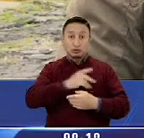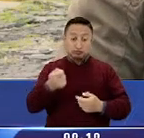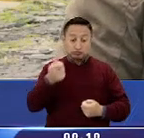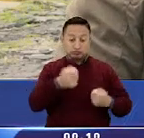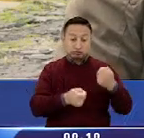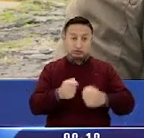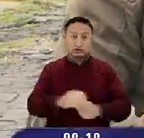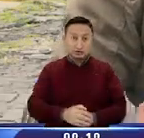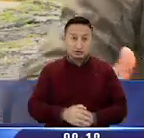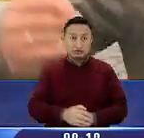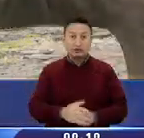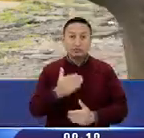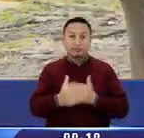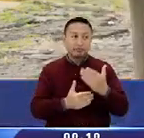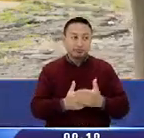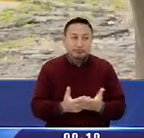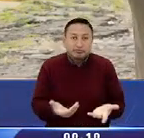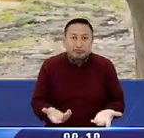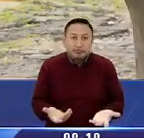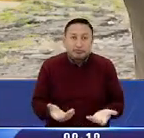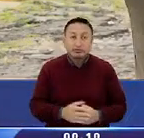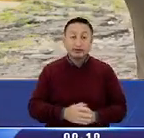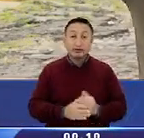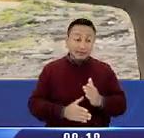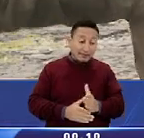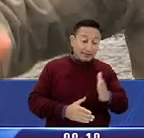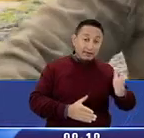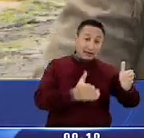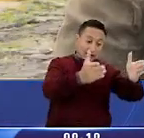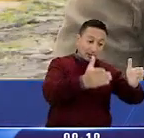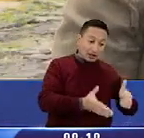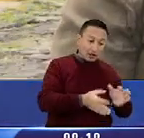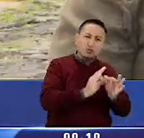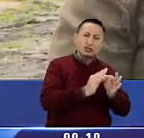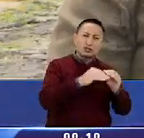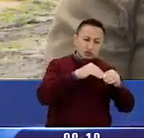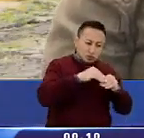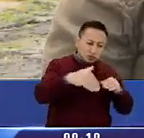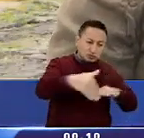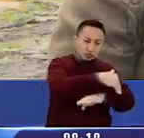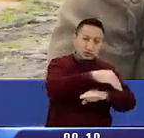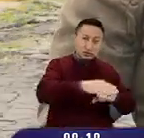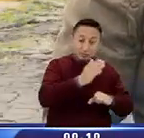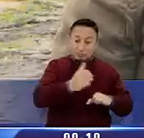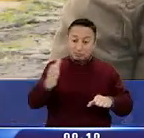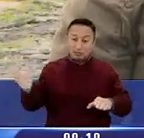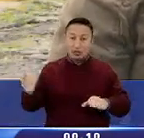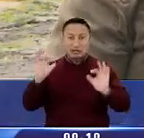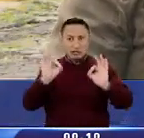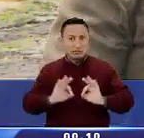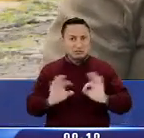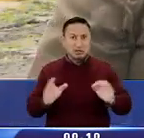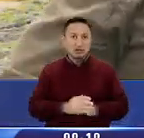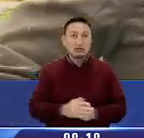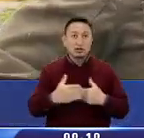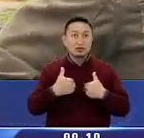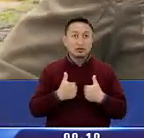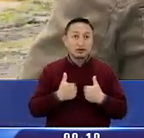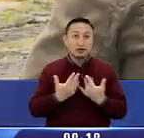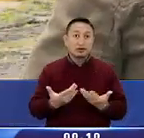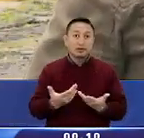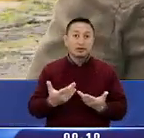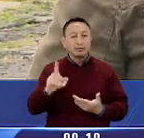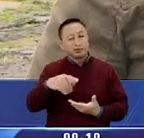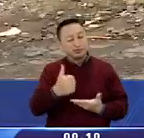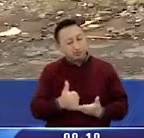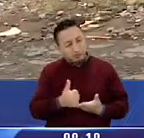nos ha avanzado, ¿no? En la vía de al lado ya está adoquinada, todas estas vías aledañas están siendo adoquinadas, pero nosotros pediríamos